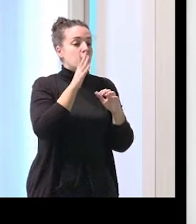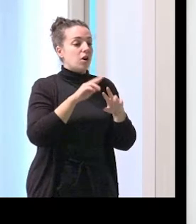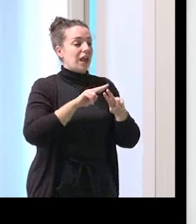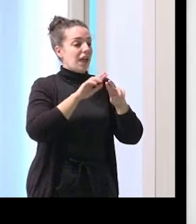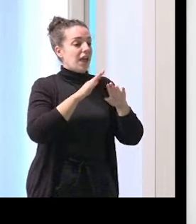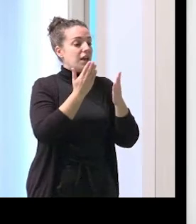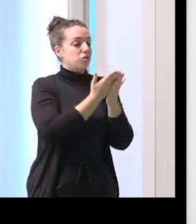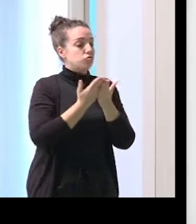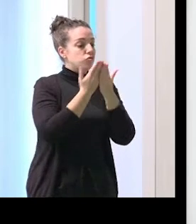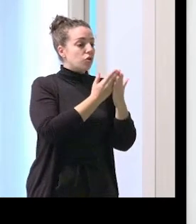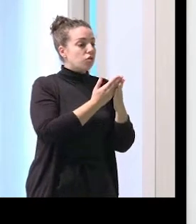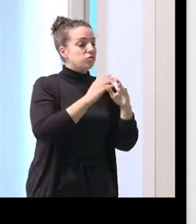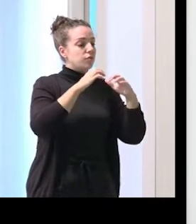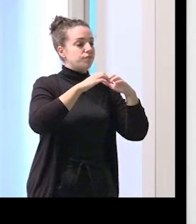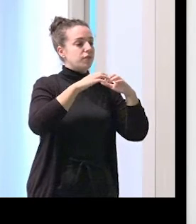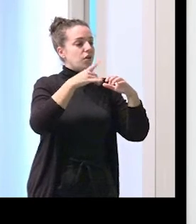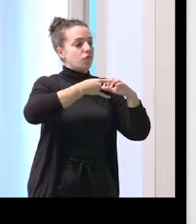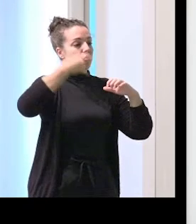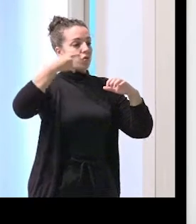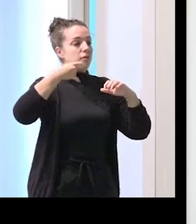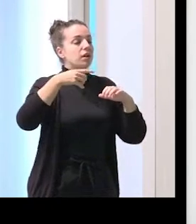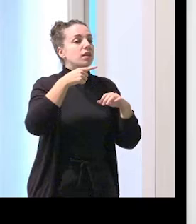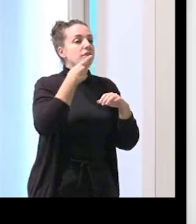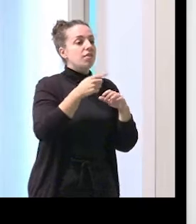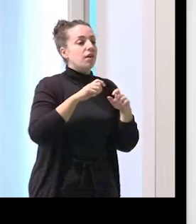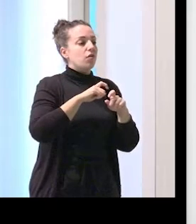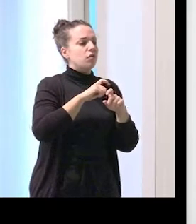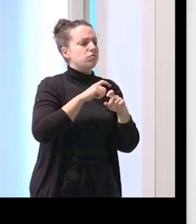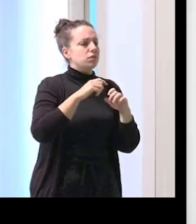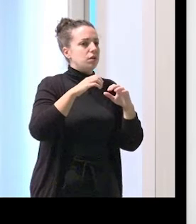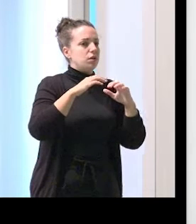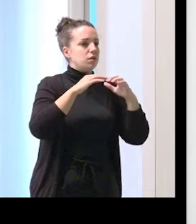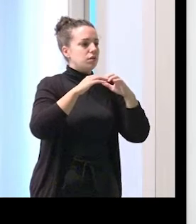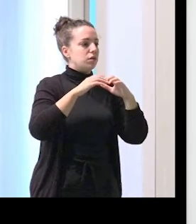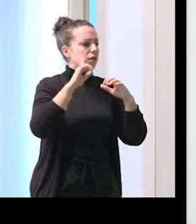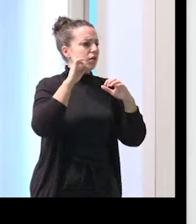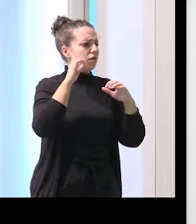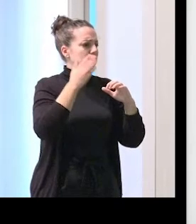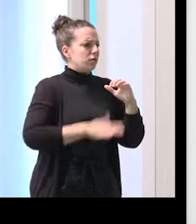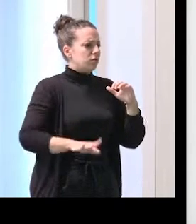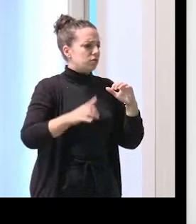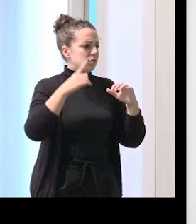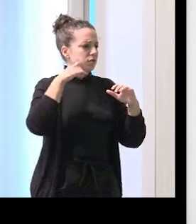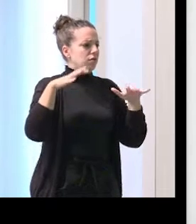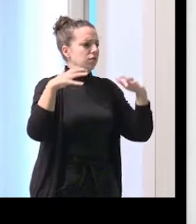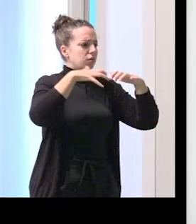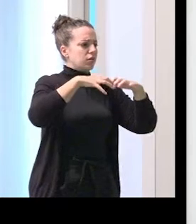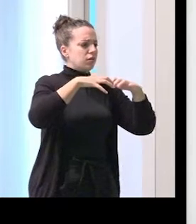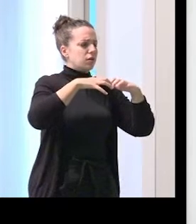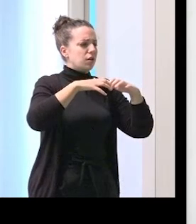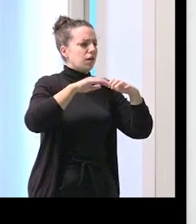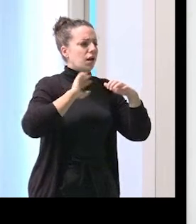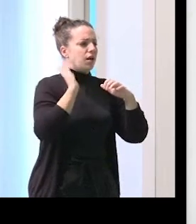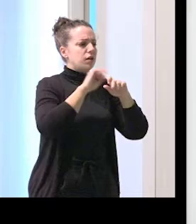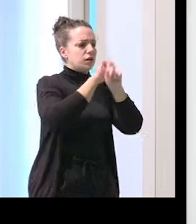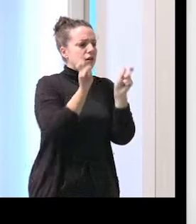resonancia funcional magnética han demostrado que una reorganización cortical en niños con hipoacusia unilateral que afecta al desarrollo de redes neuronales para el